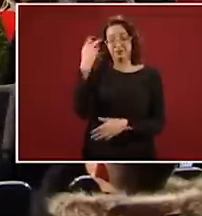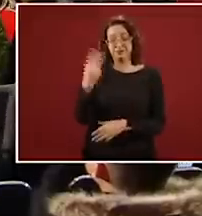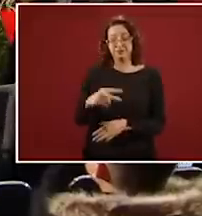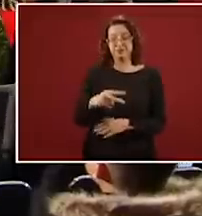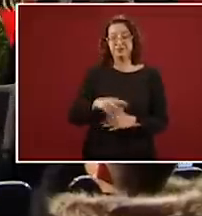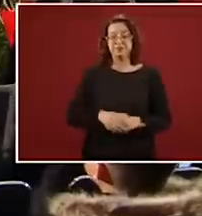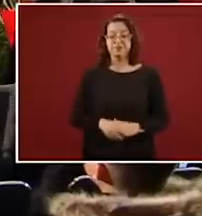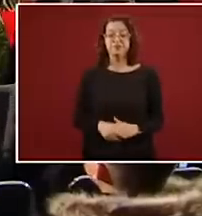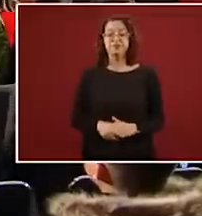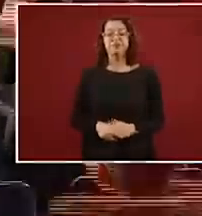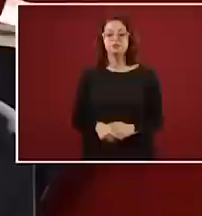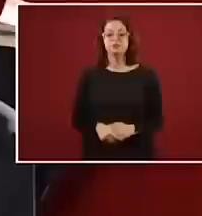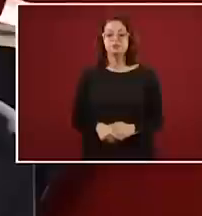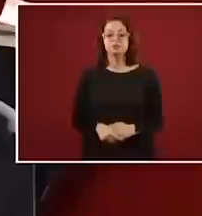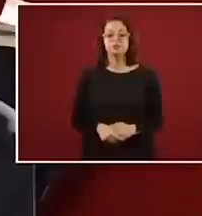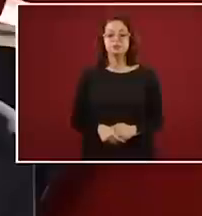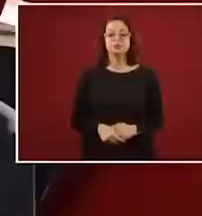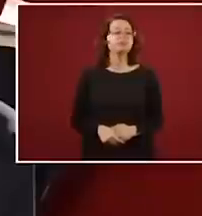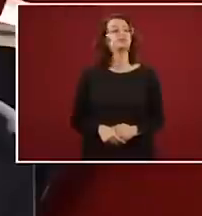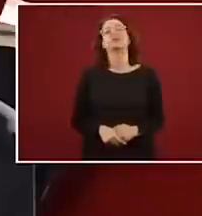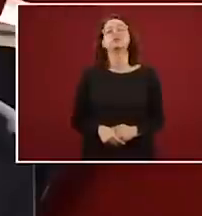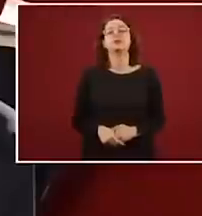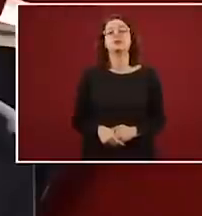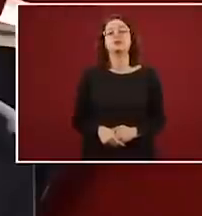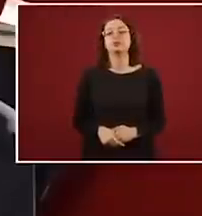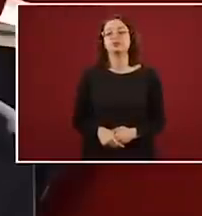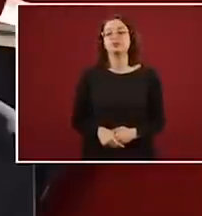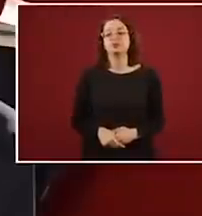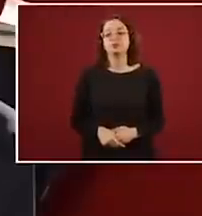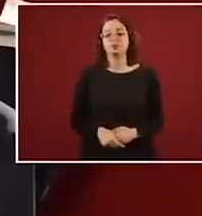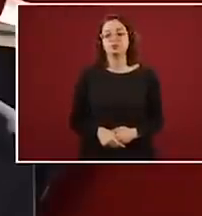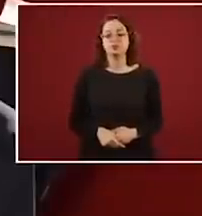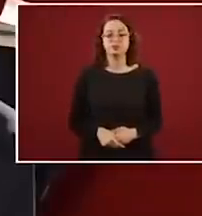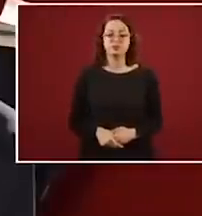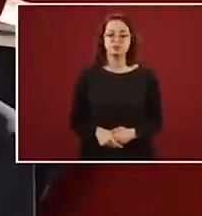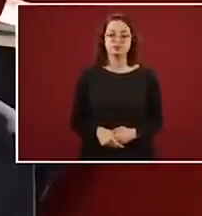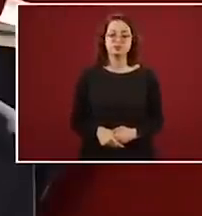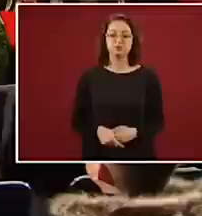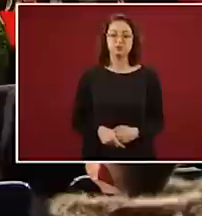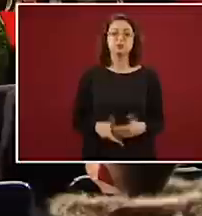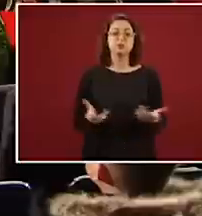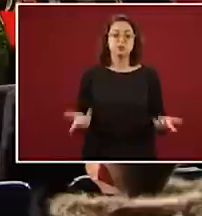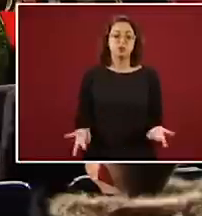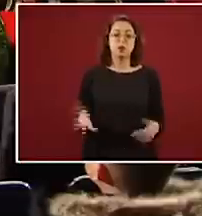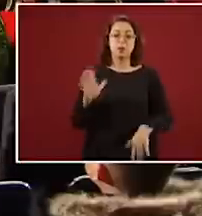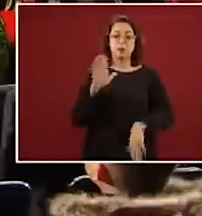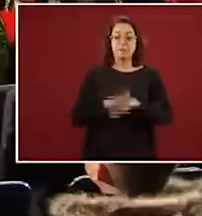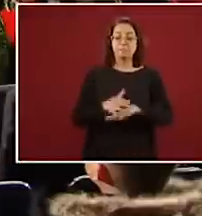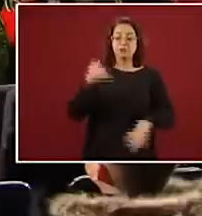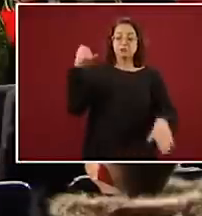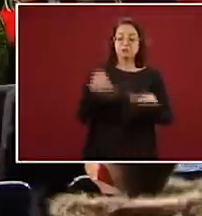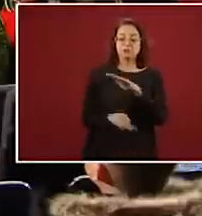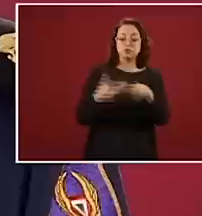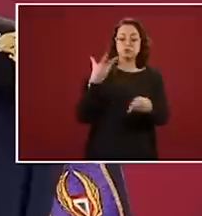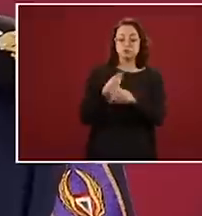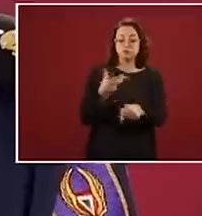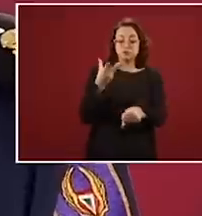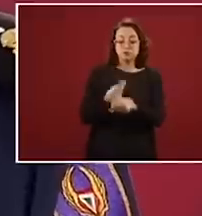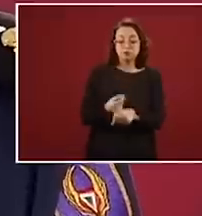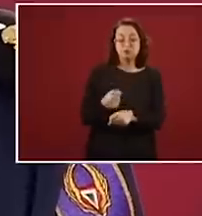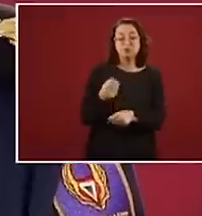¿Ese mantenimiento se le va a dar por parte de Fuerza Aérea? Le podemos dar un mantenimiento, pero ya especializado tendría que ir a Estados